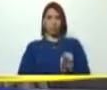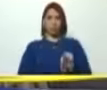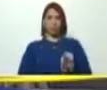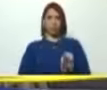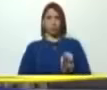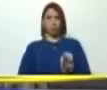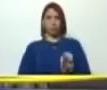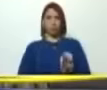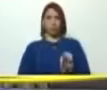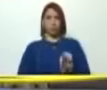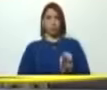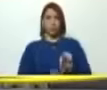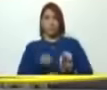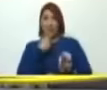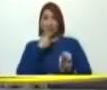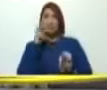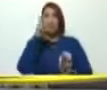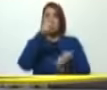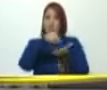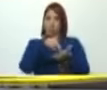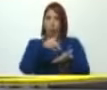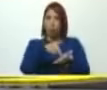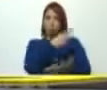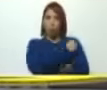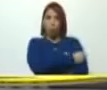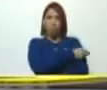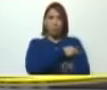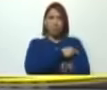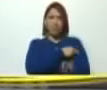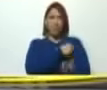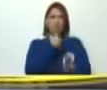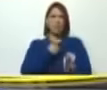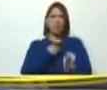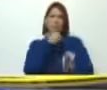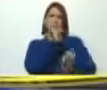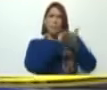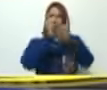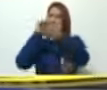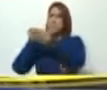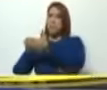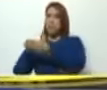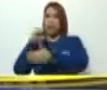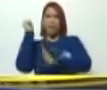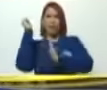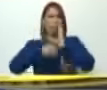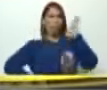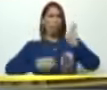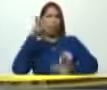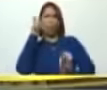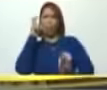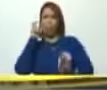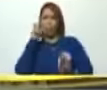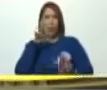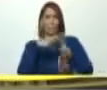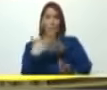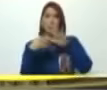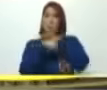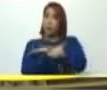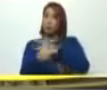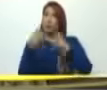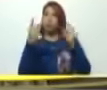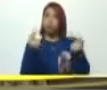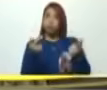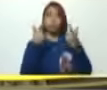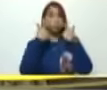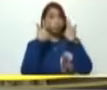llegó porque me dicen que tocaban puertas, puertas, puertas y nadie los escuchaba. Barrio Adentro, alerta Barrio